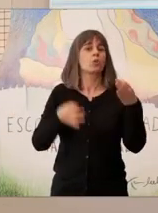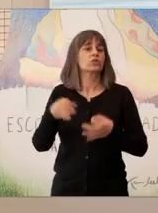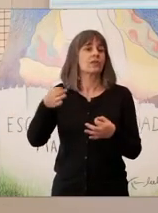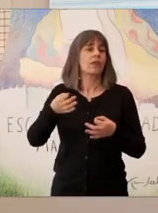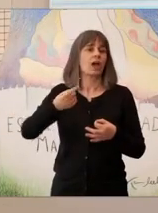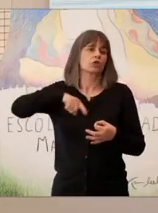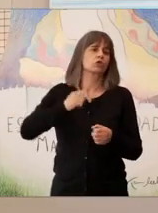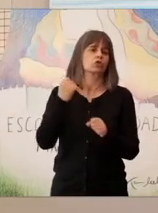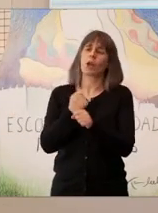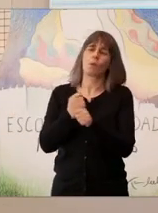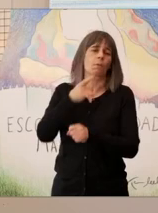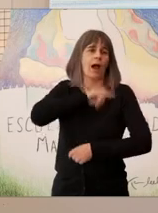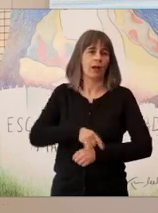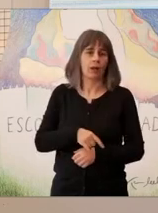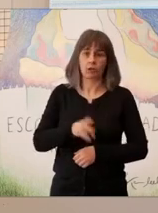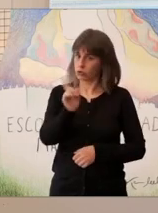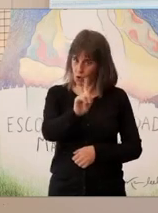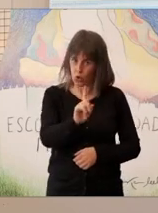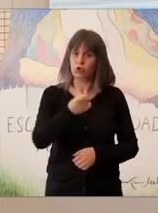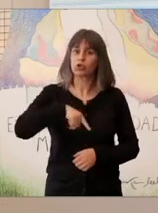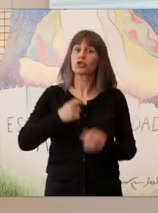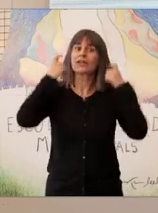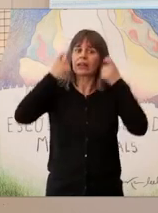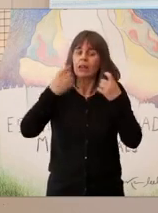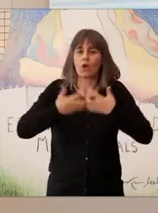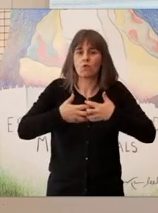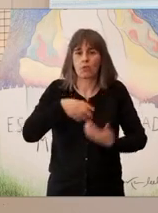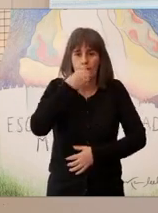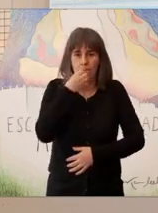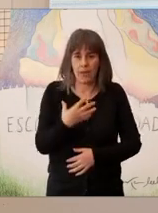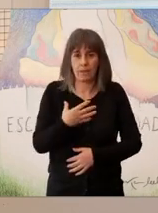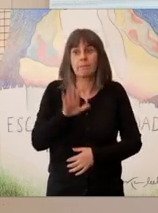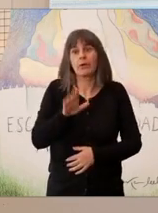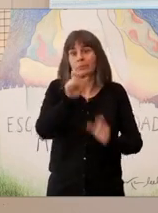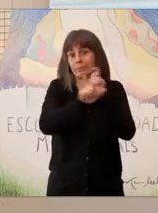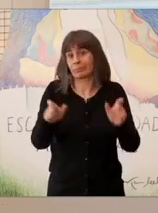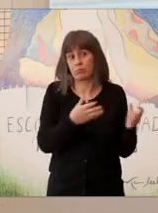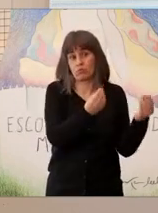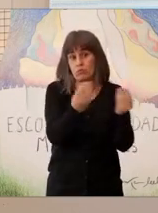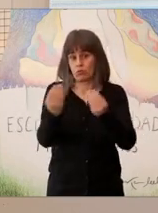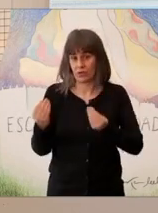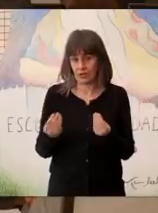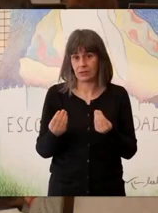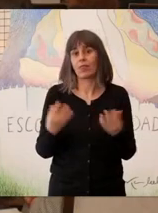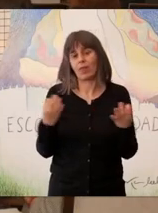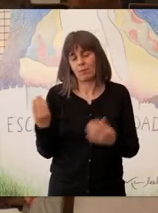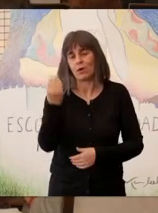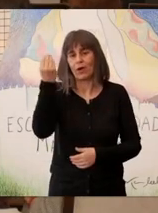funcionamos muy mal, no, en la justicia estamos intentando funcionar muy bien. Lo que pasa es que somos muchos, pues vamos a mejorar.